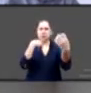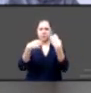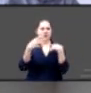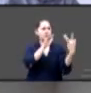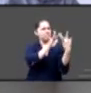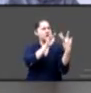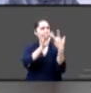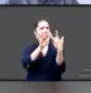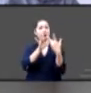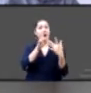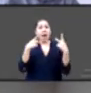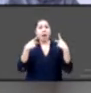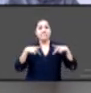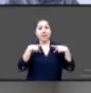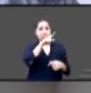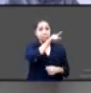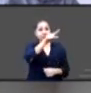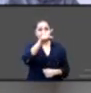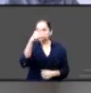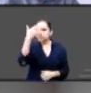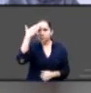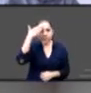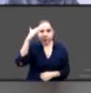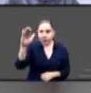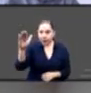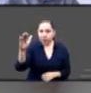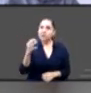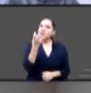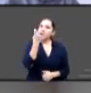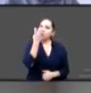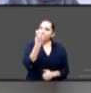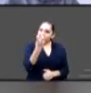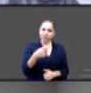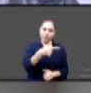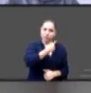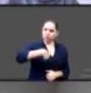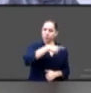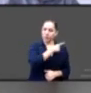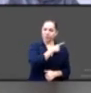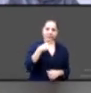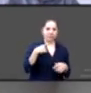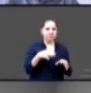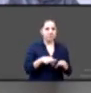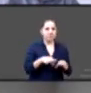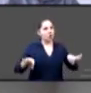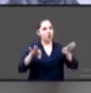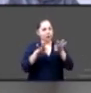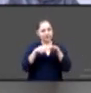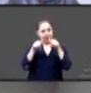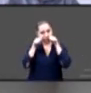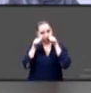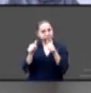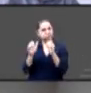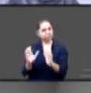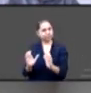en el Internet, y es ahí donde tenemos que nosotros tener nuestros ojos bien concentrados. Por favor, la siguiente.